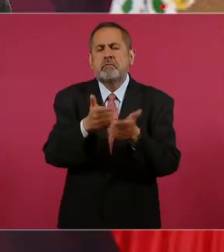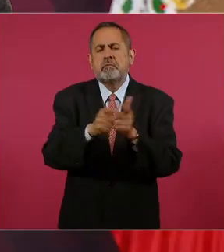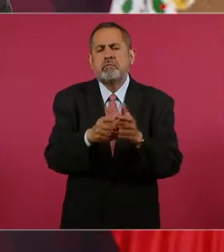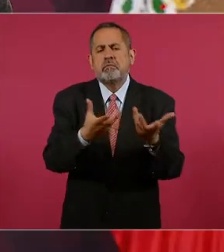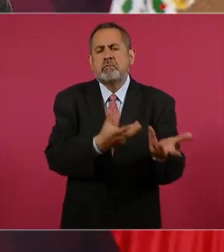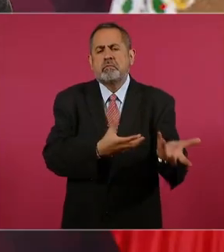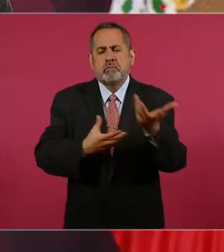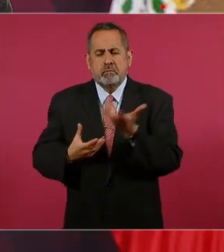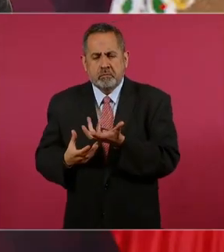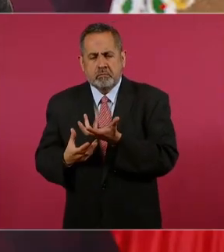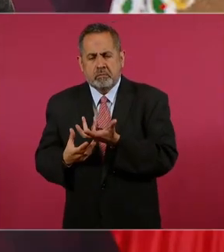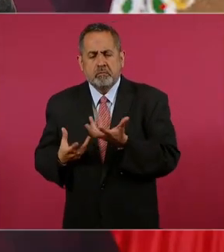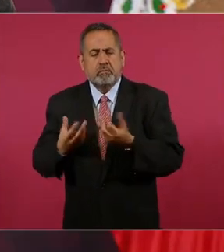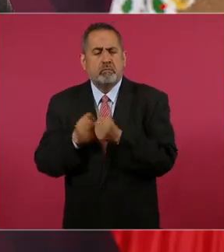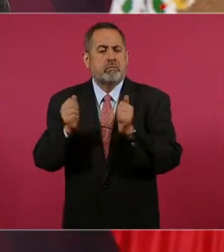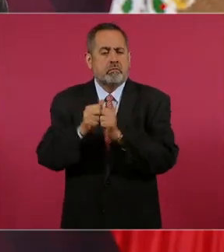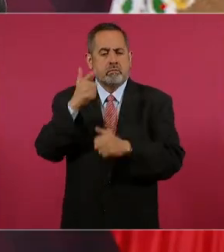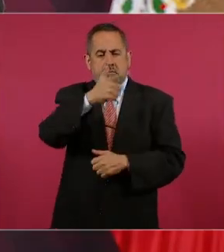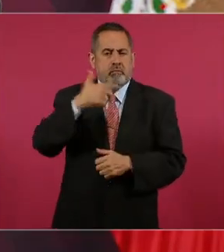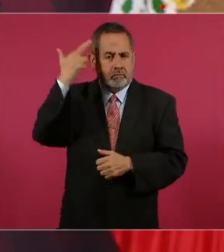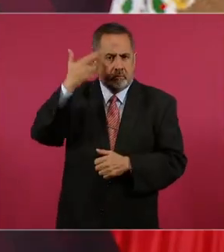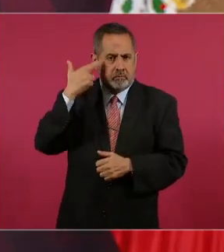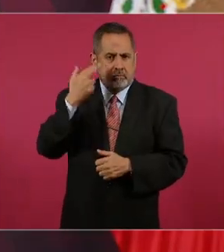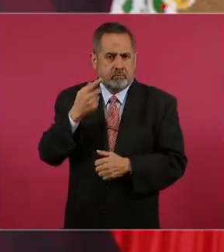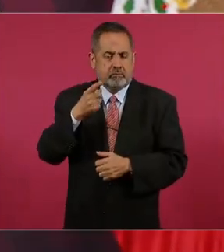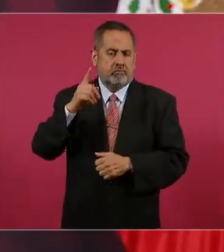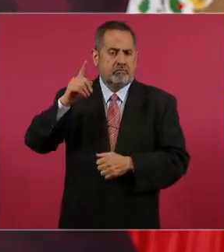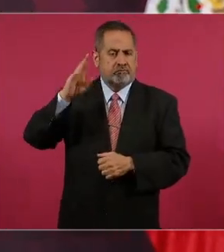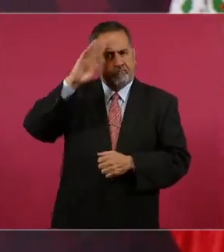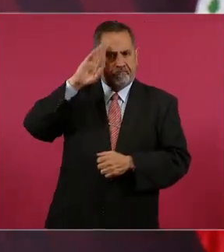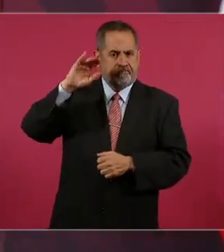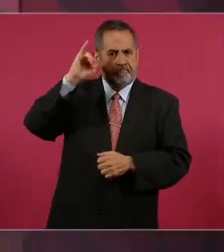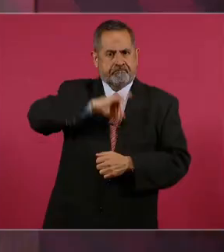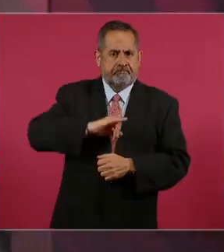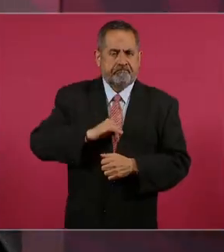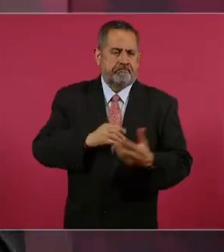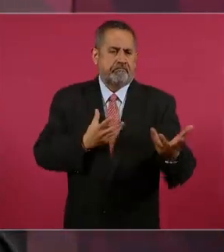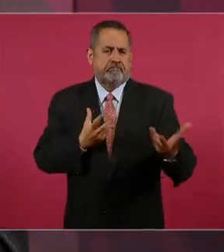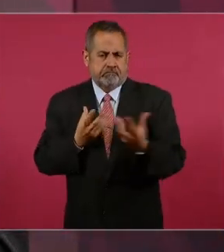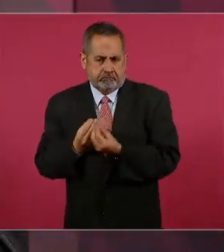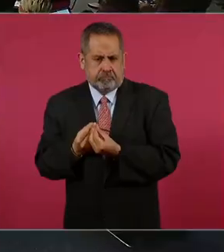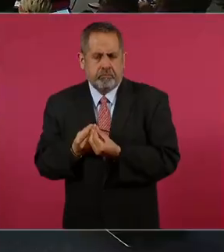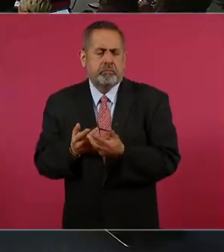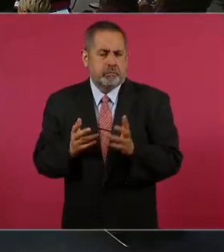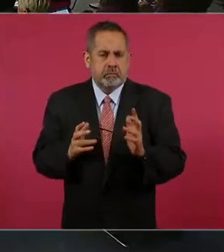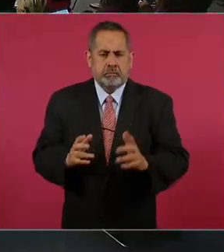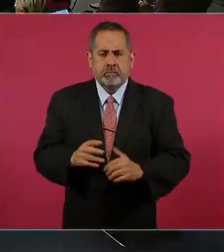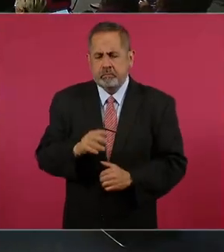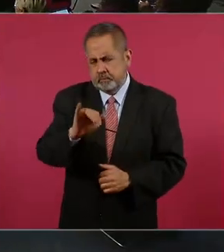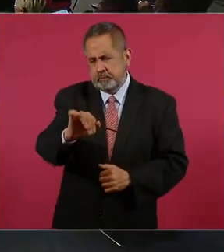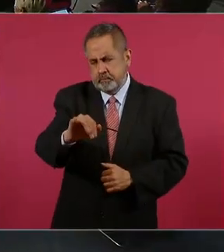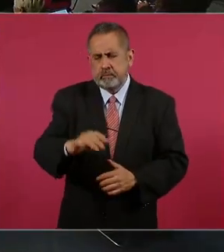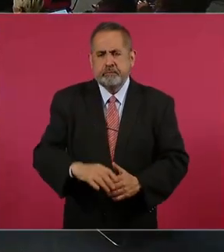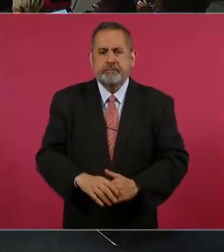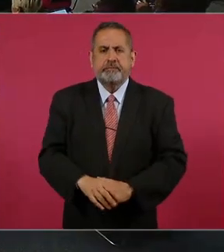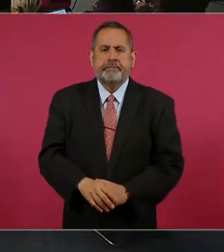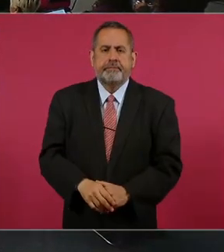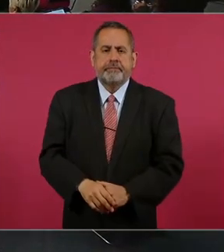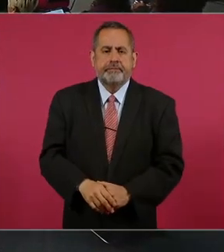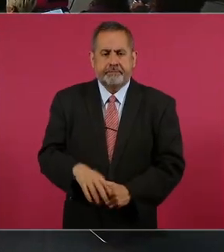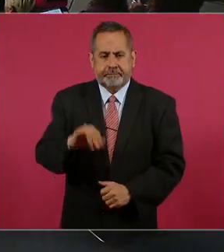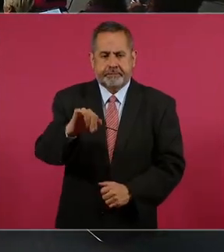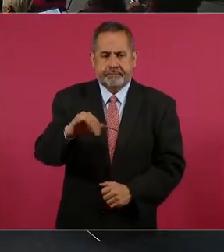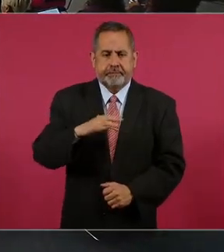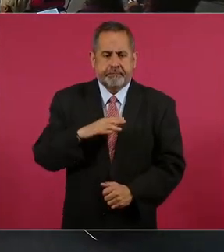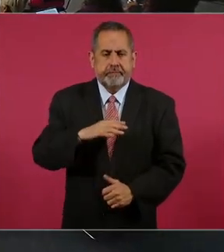porque el rey es el jefe de estado entonces sí sí